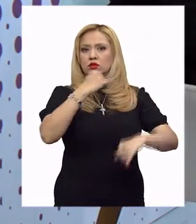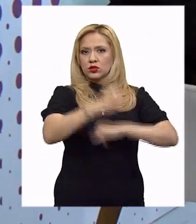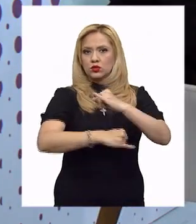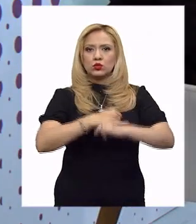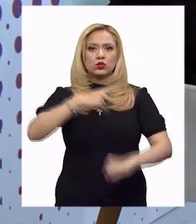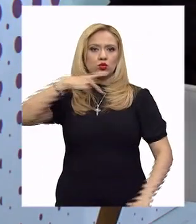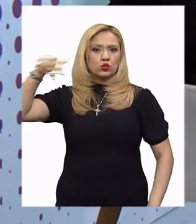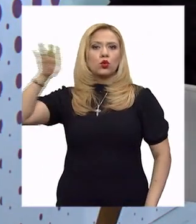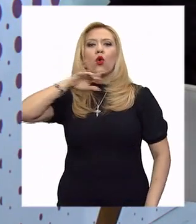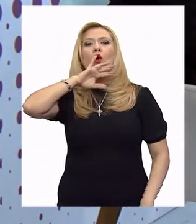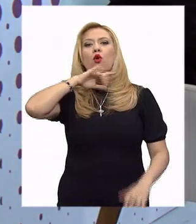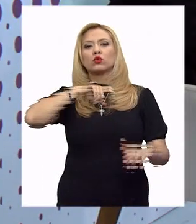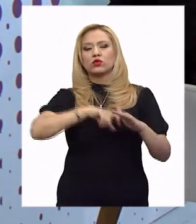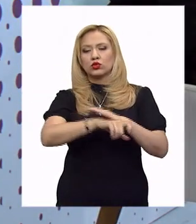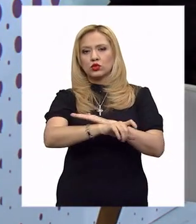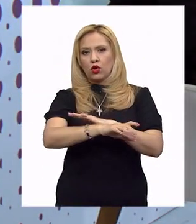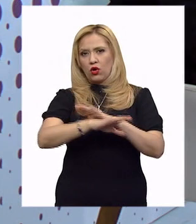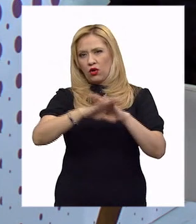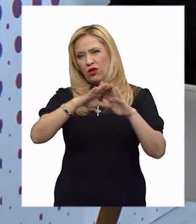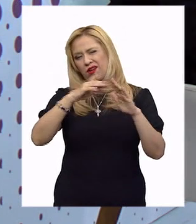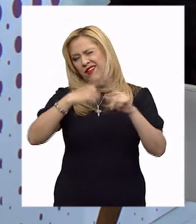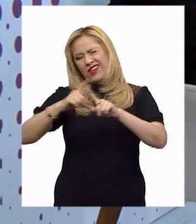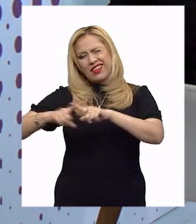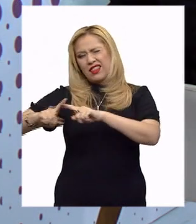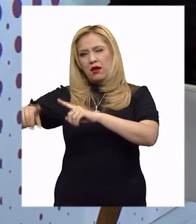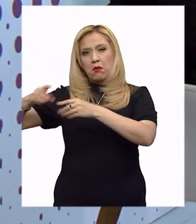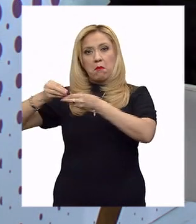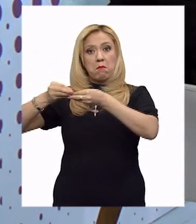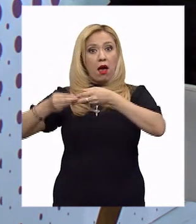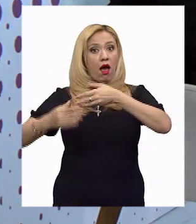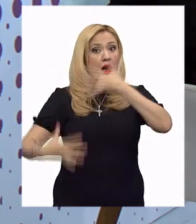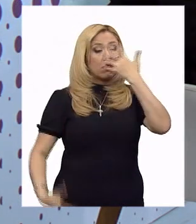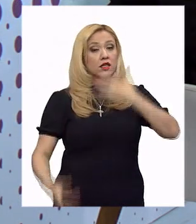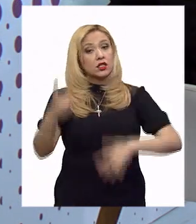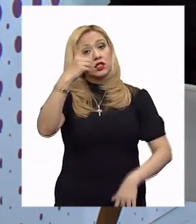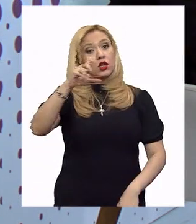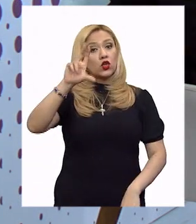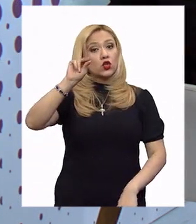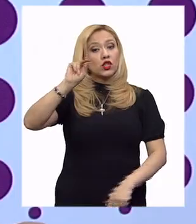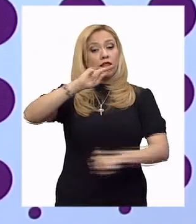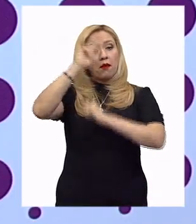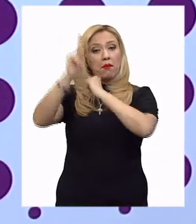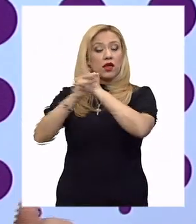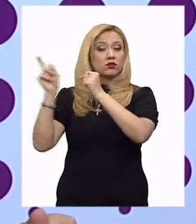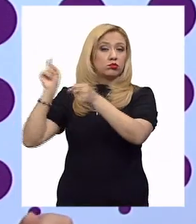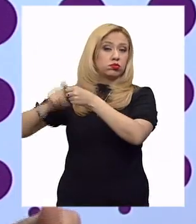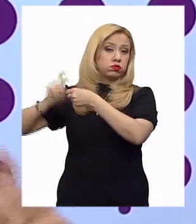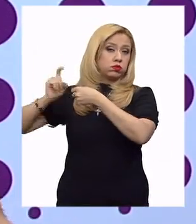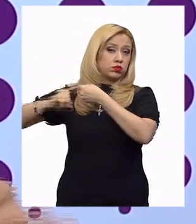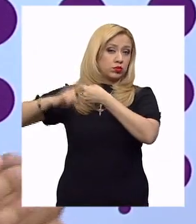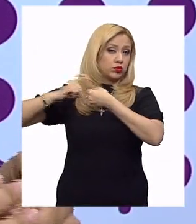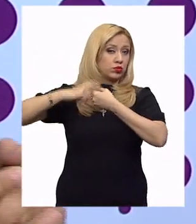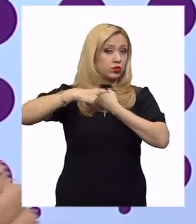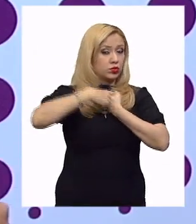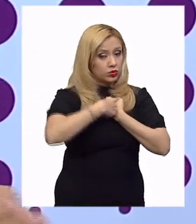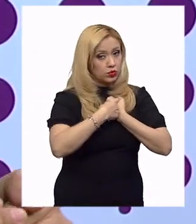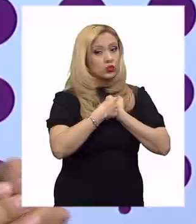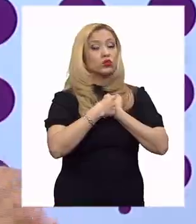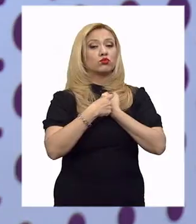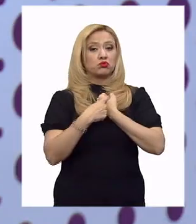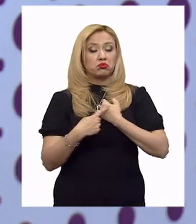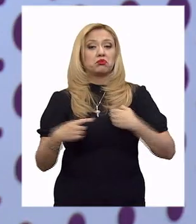mucho más amplio, ha sido aprobado por casi más de 180 países. Y bueno, aquí también